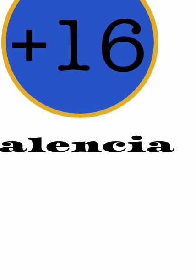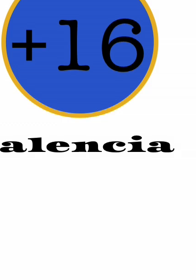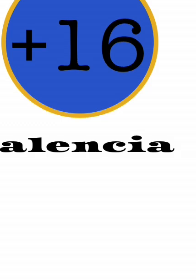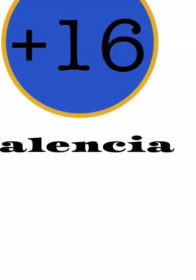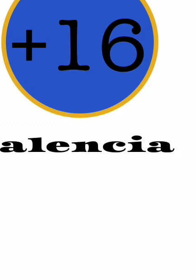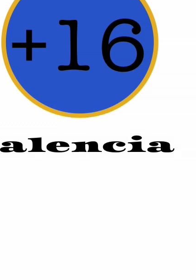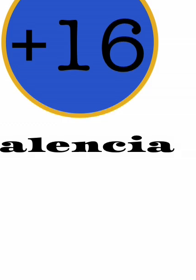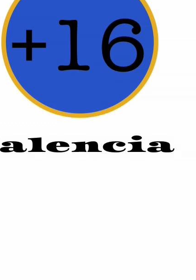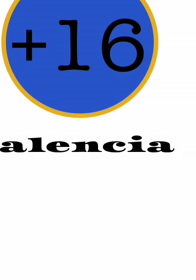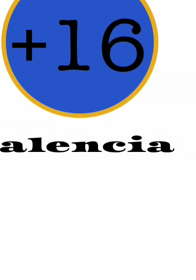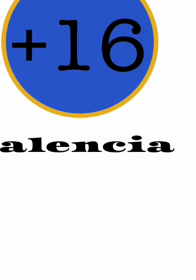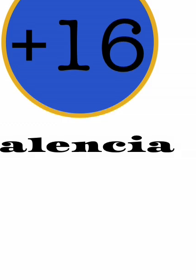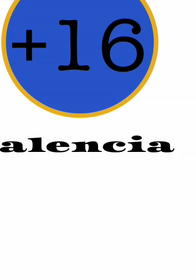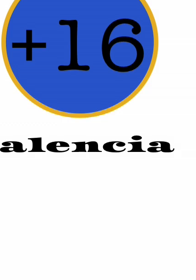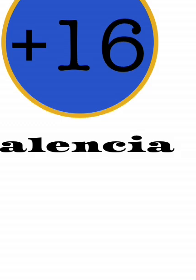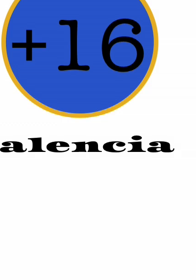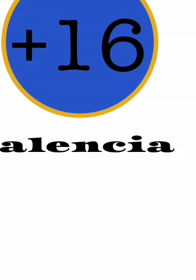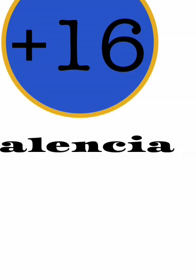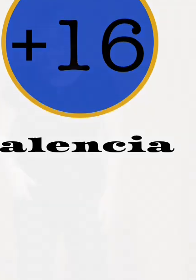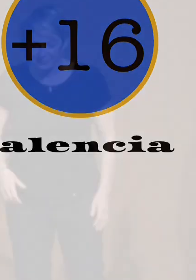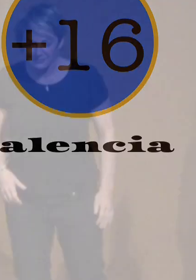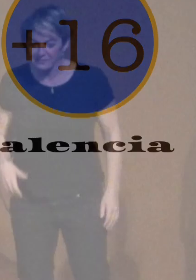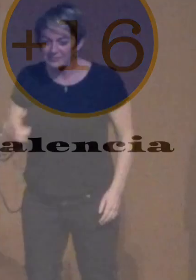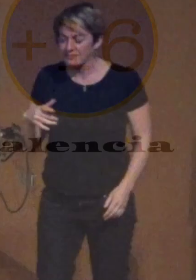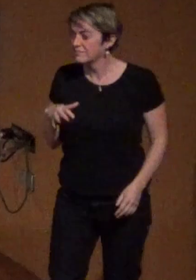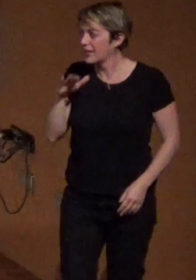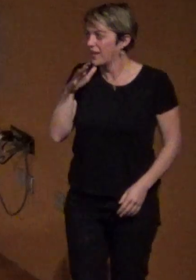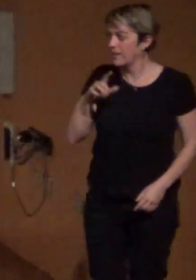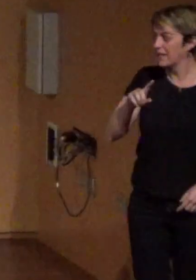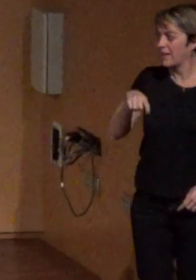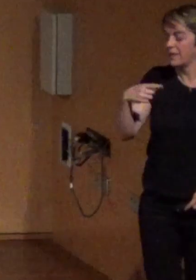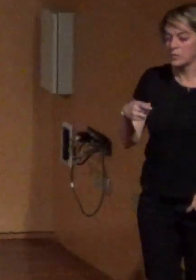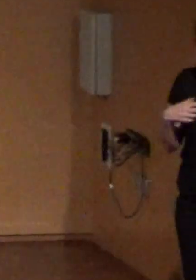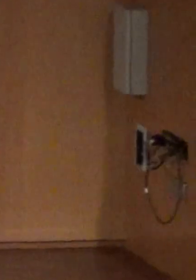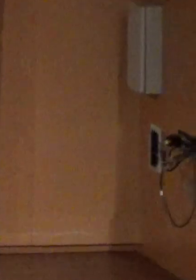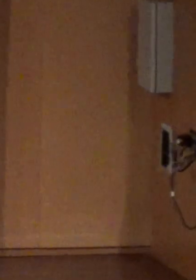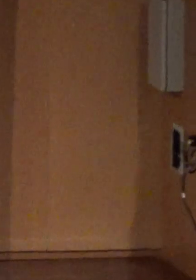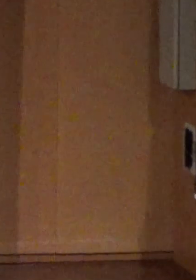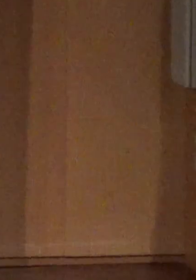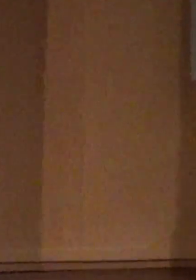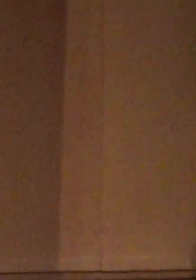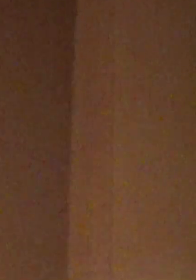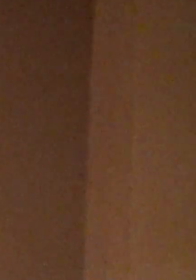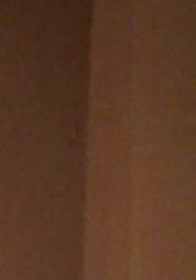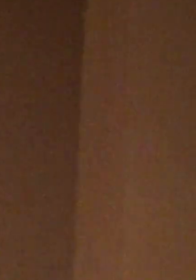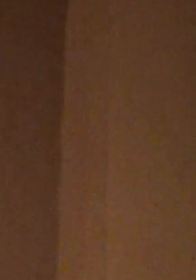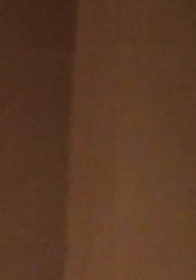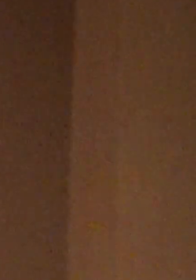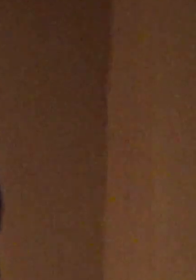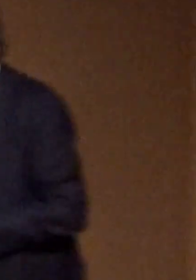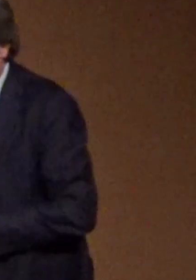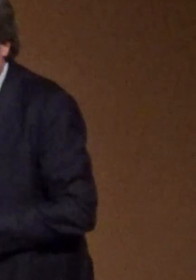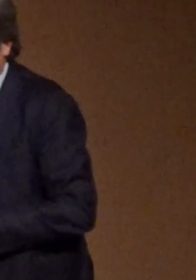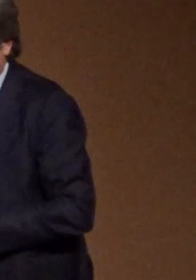seguro que Fernando Mula, que es el siguiente ponente, no necesita presentación Fernando Mula, ¿no? Aquí